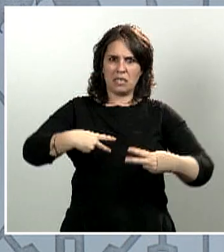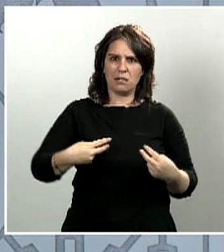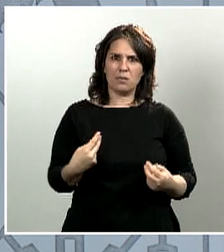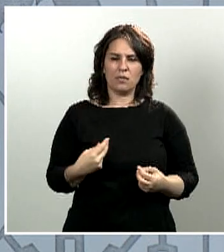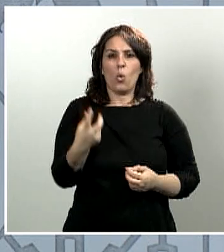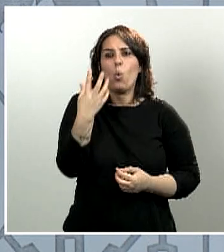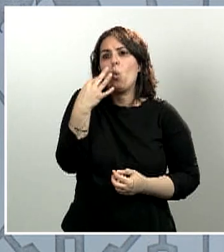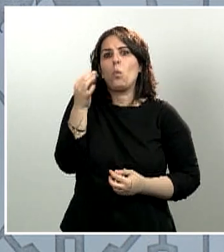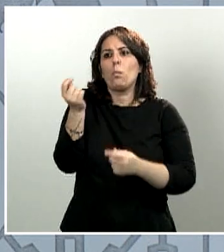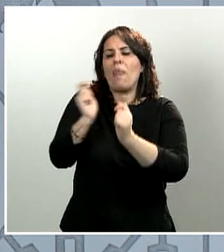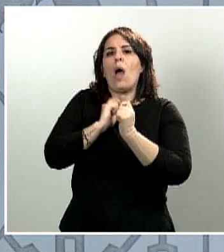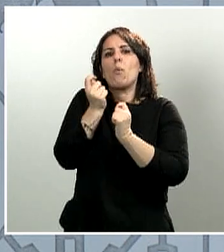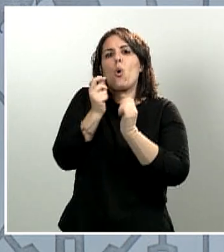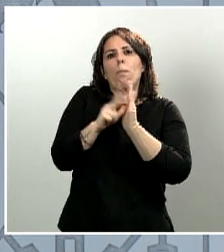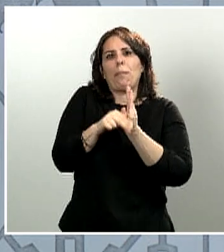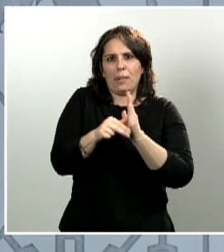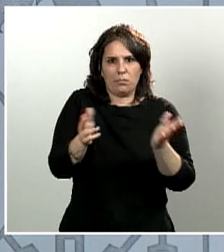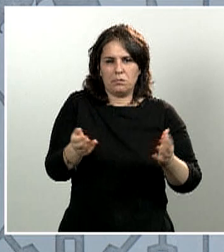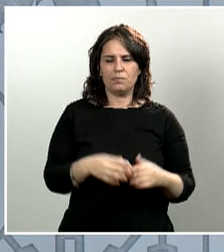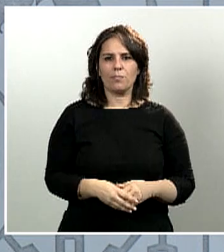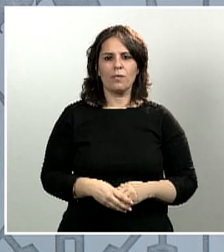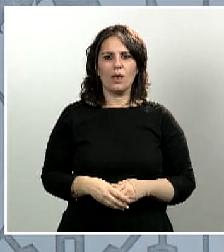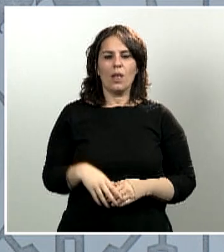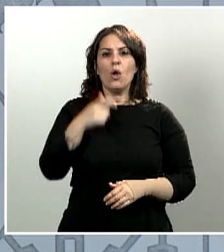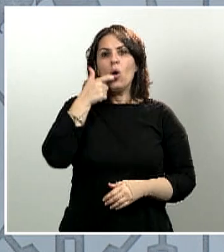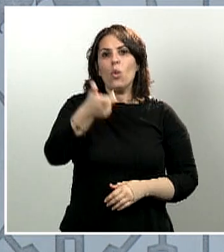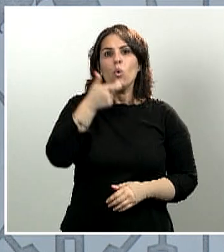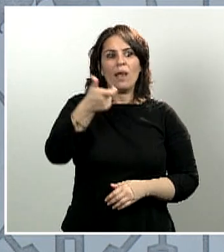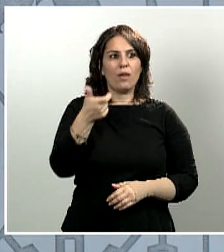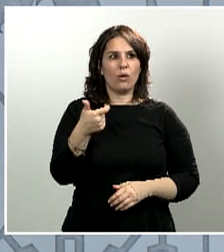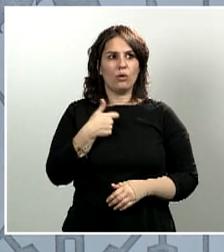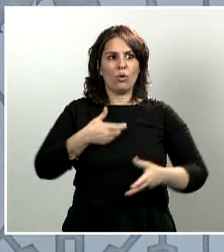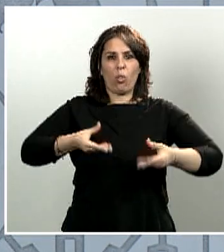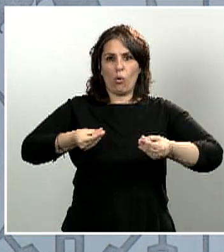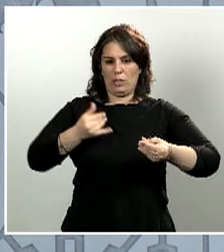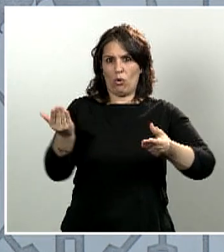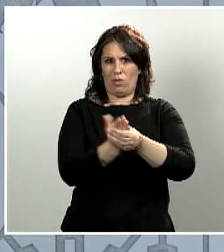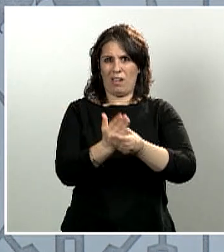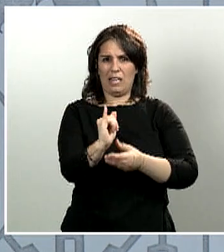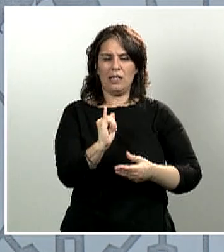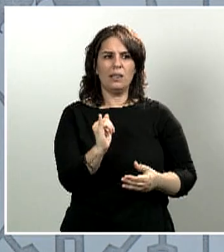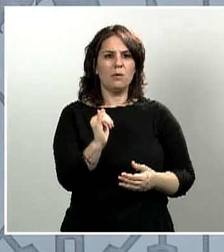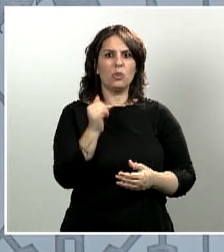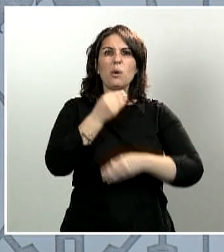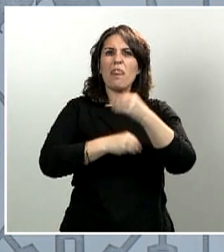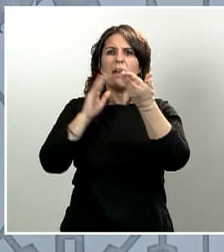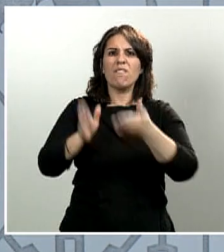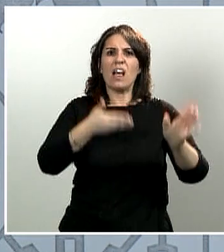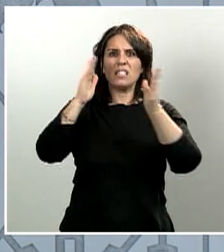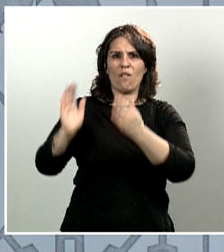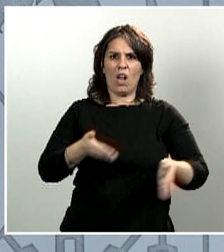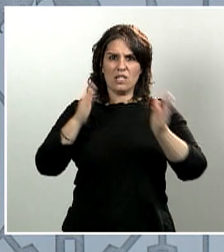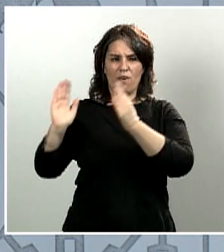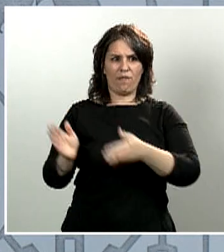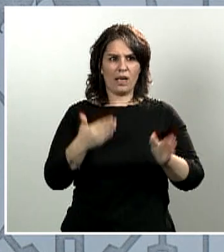comentado. La duración del estudio, tengo el documento por aquí, se va a hacer en varias fases. Son fases de semana